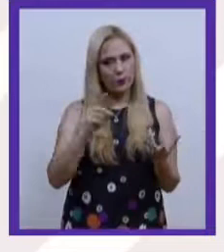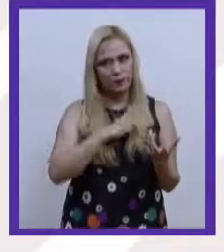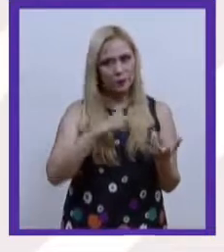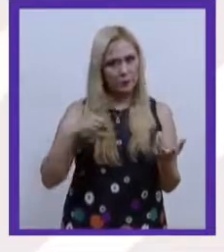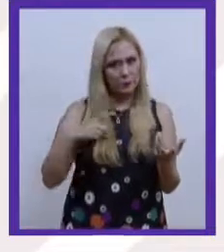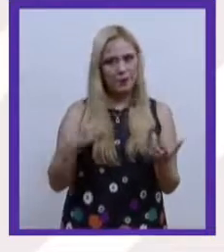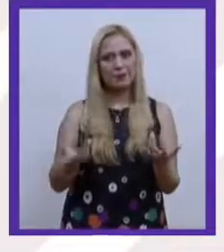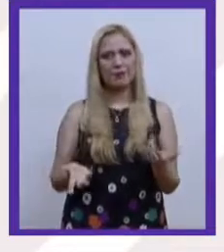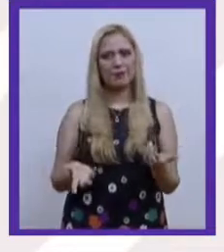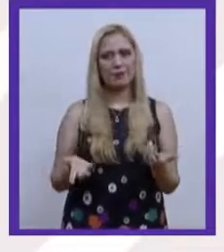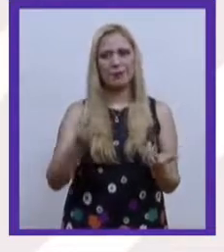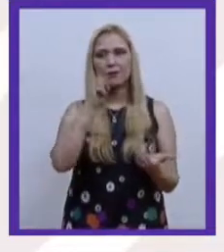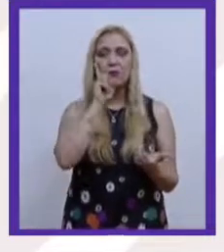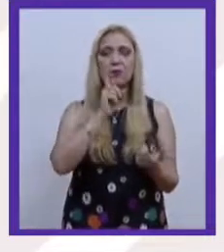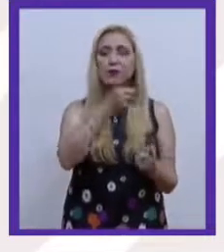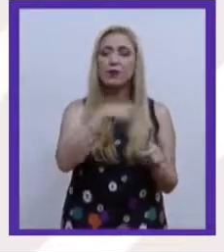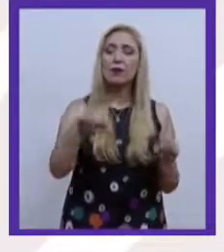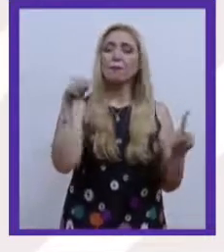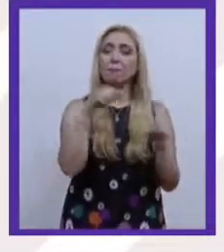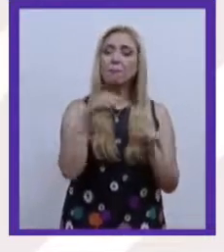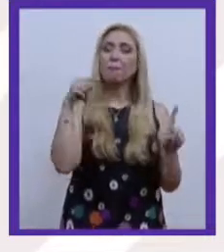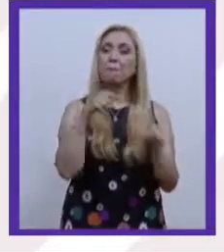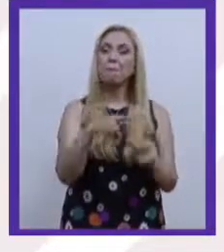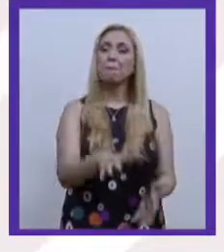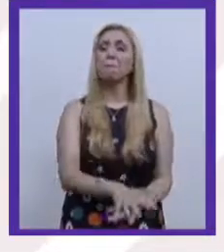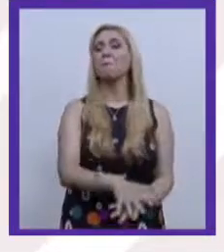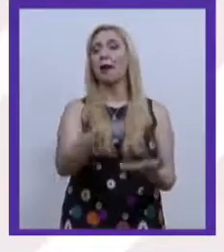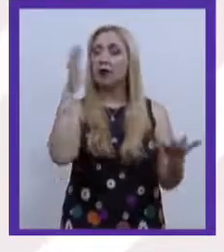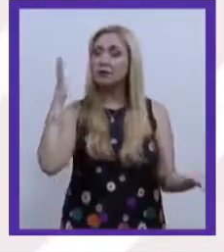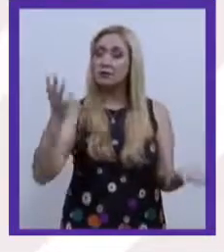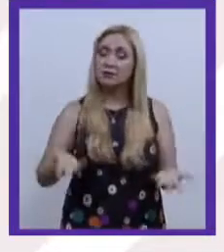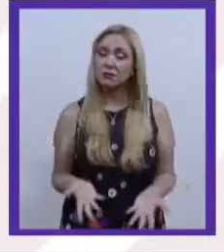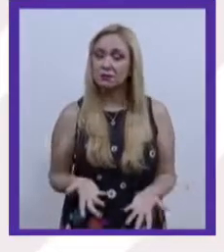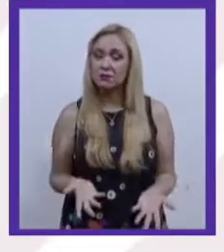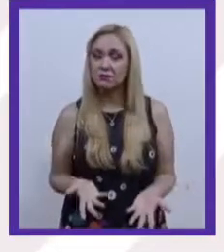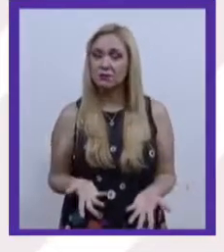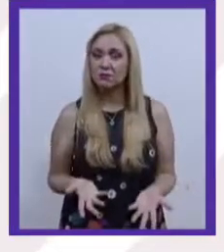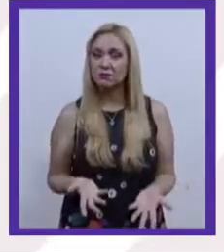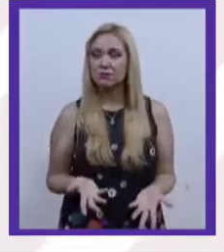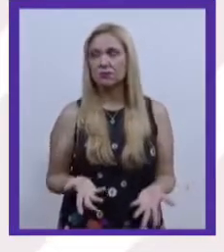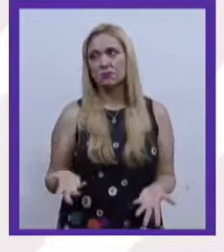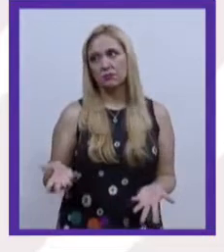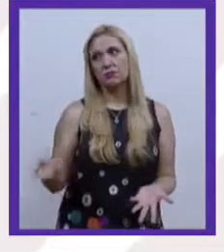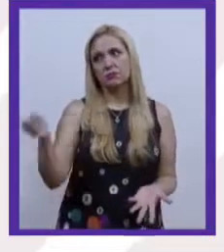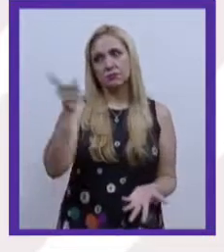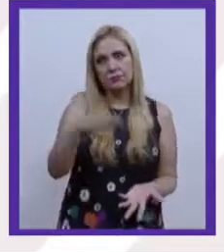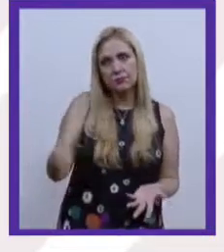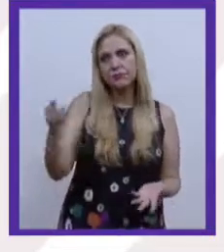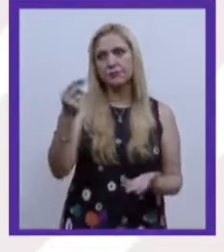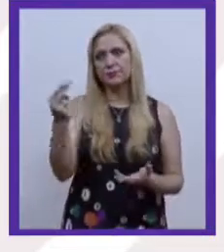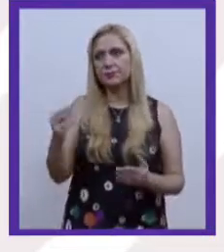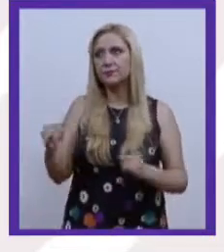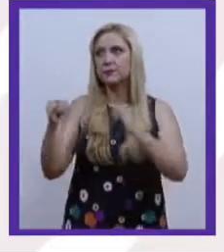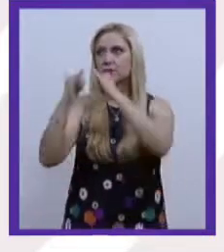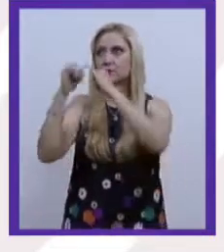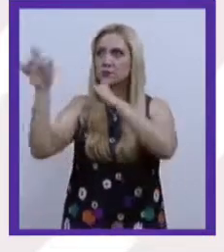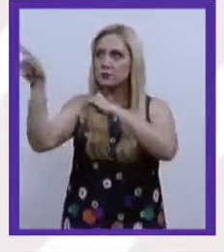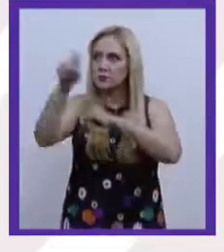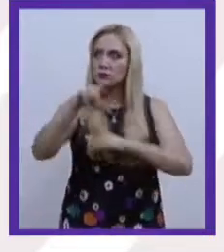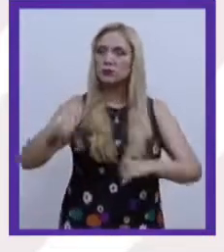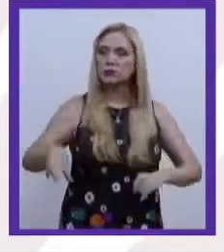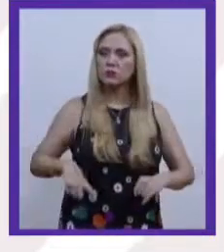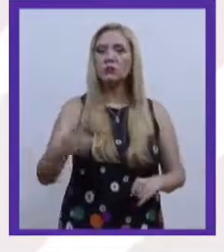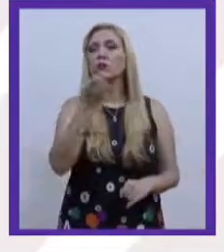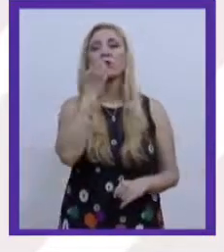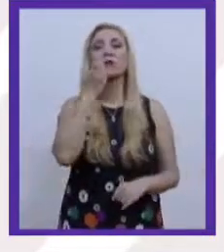haciendo y que son las mujeres principalmente quienes las hacen. Y eso que mencionas, el diseño institucional que se recargan las mujeres, ¿no? Las